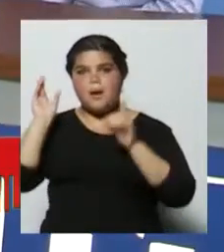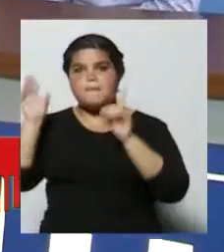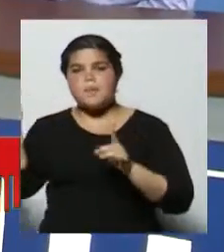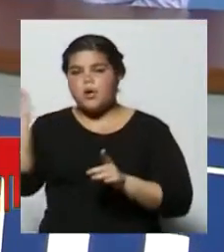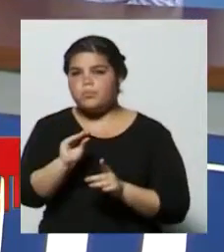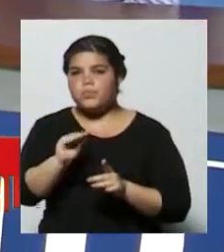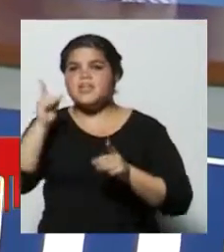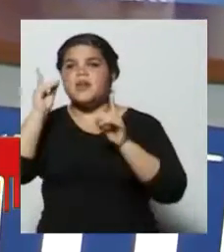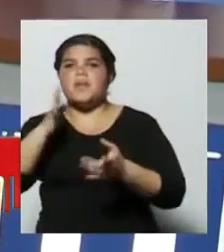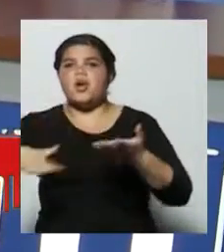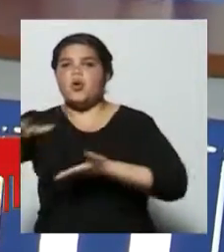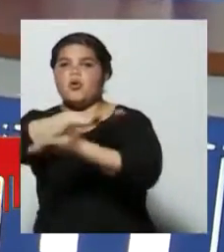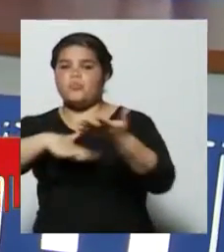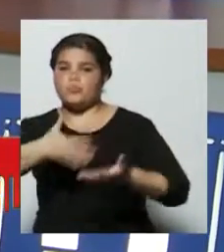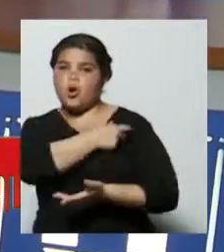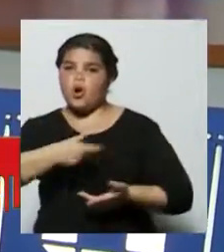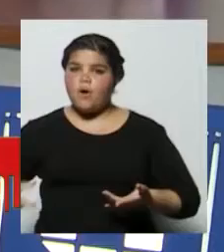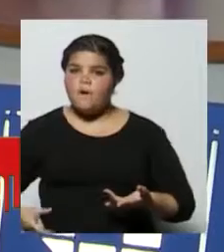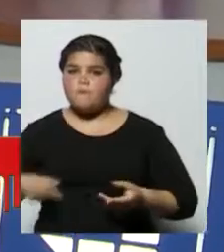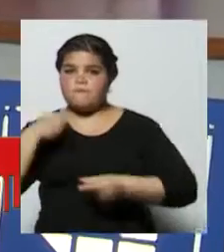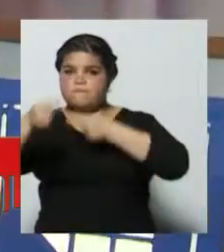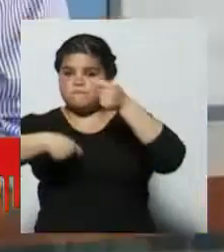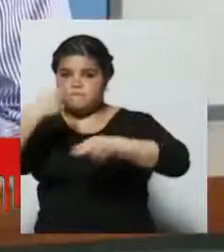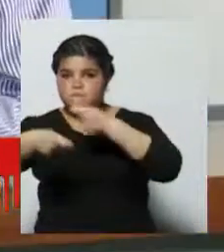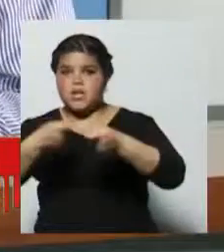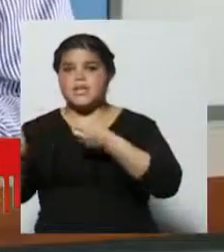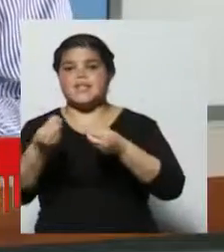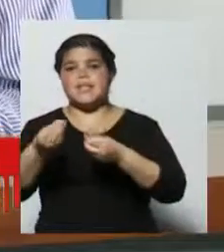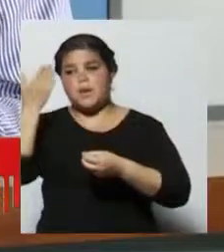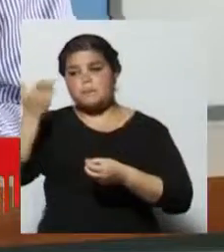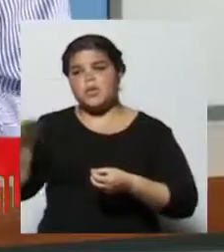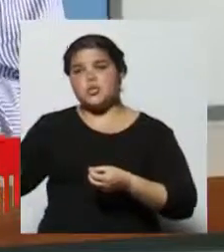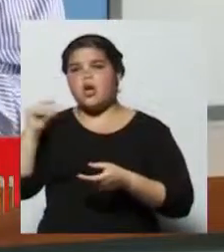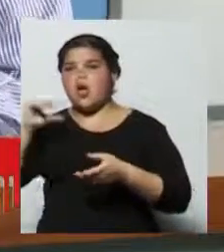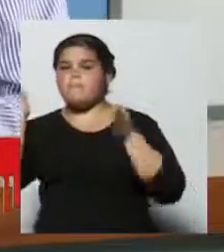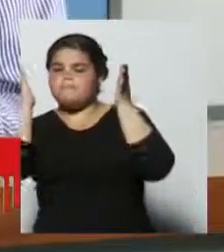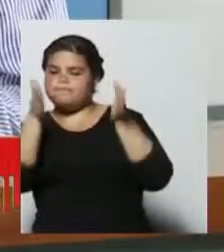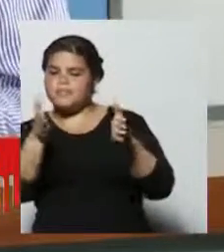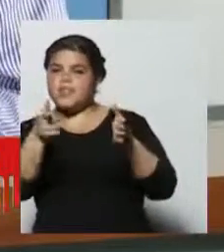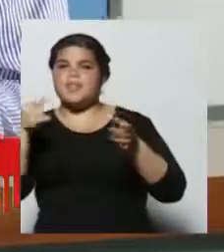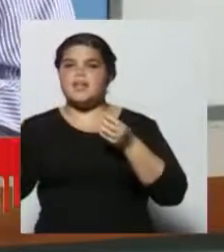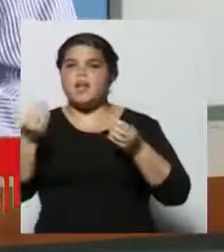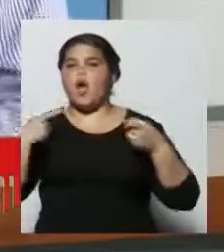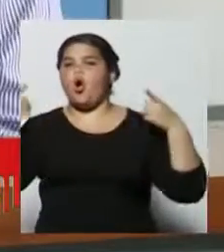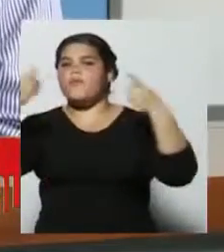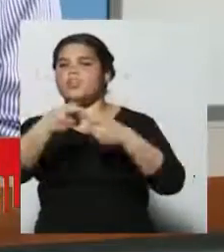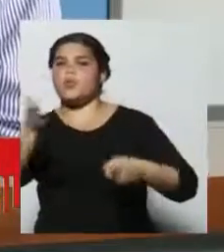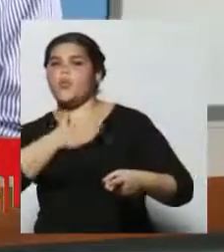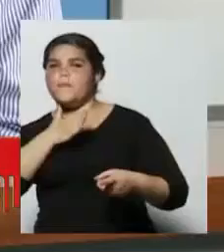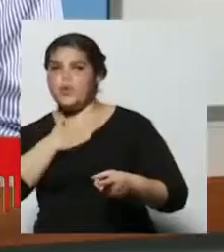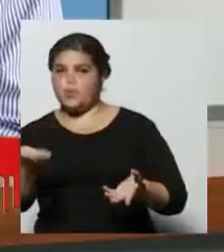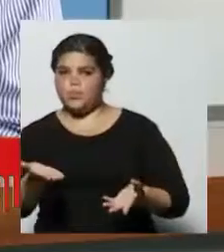social y de la gobernabilidad, estos licenciados suelen estar más enfocados en los objetivos y